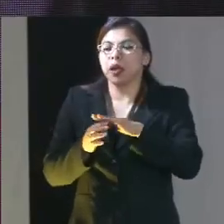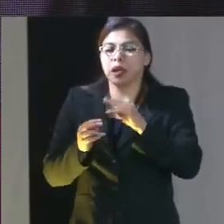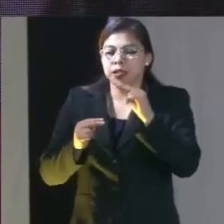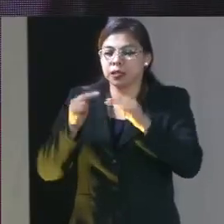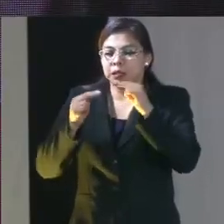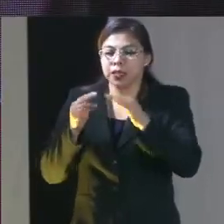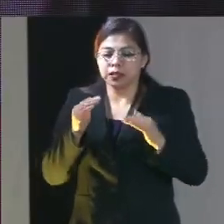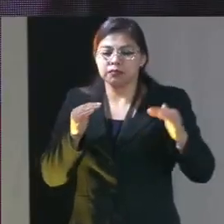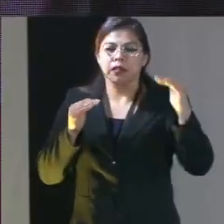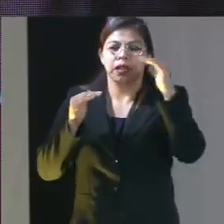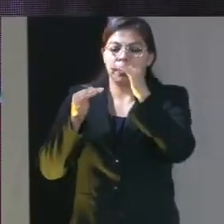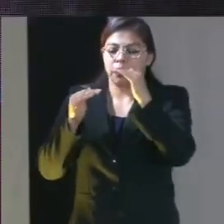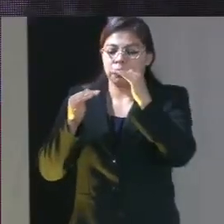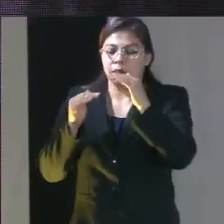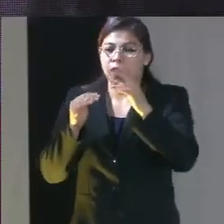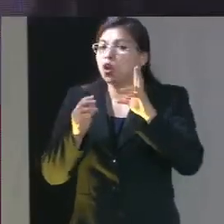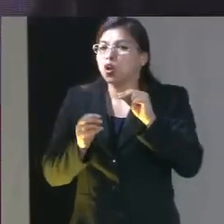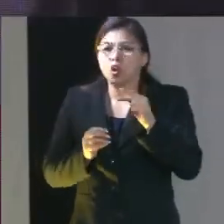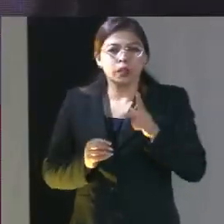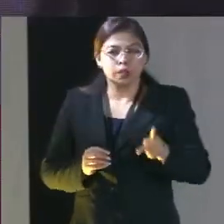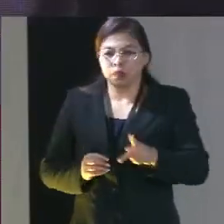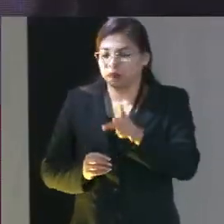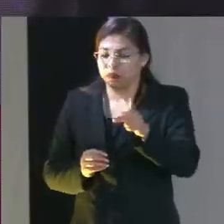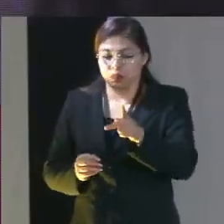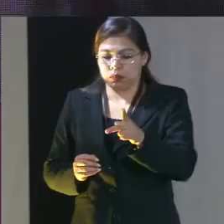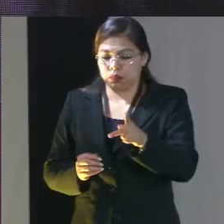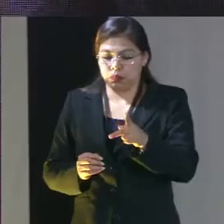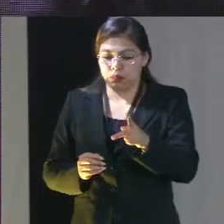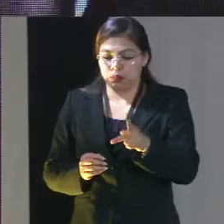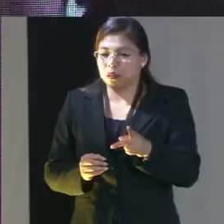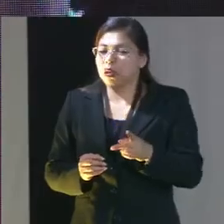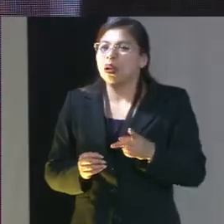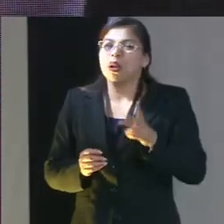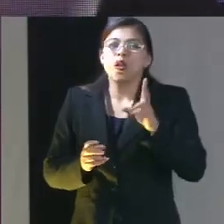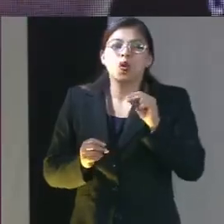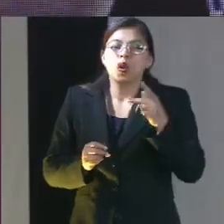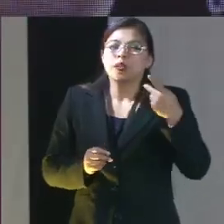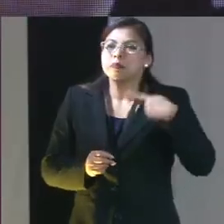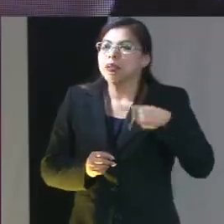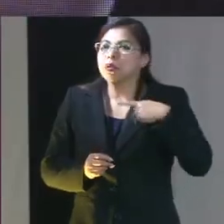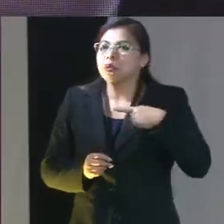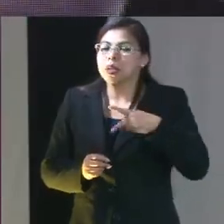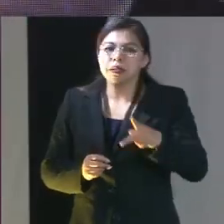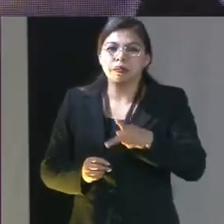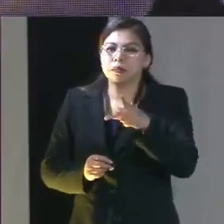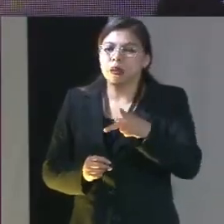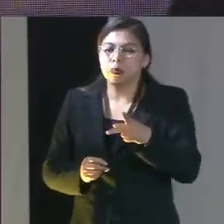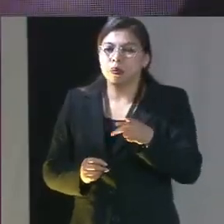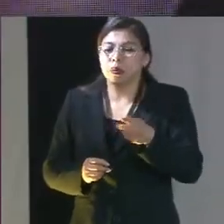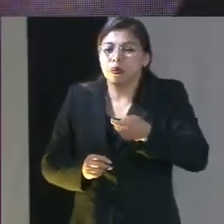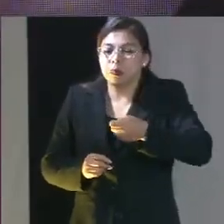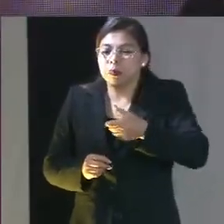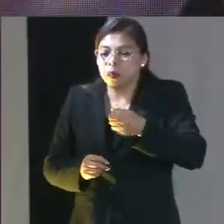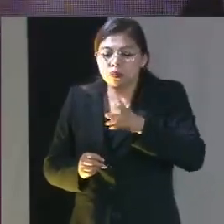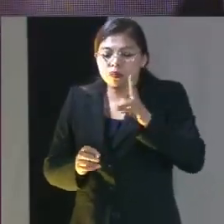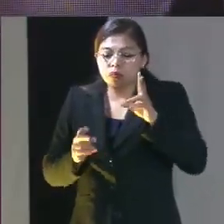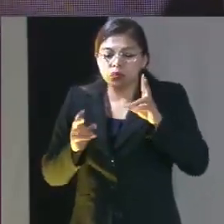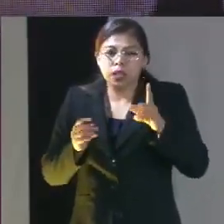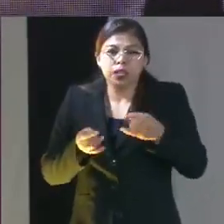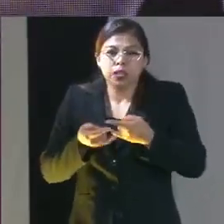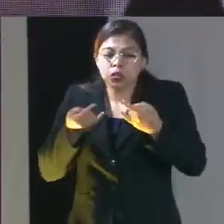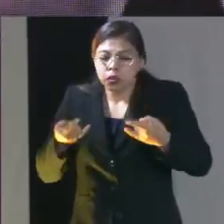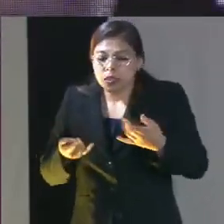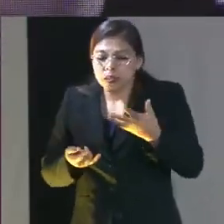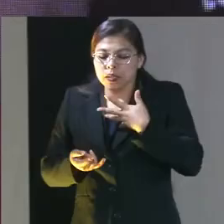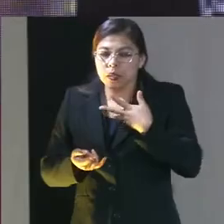una serie de altepeme, no el pueblo. No es la población que, por las pocas nociones que tenemos, se